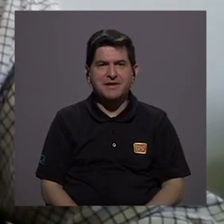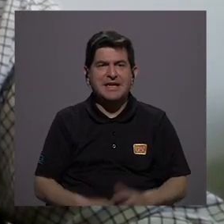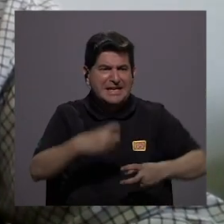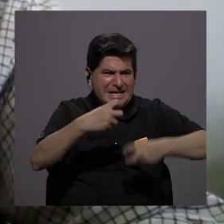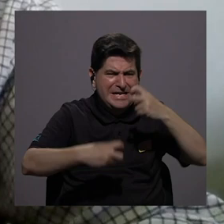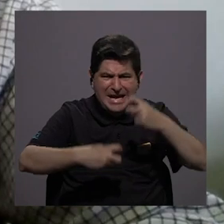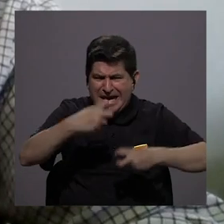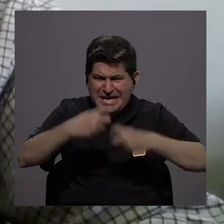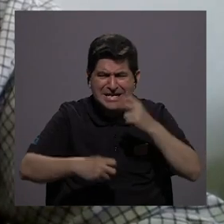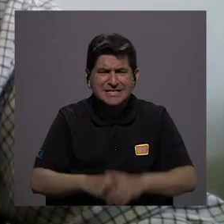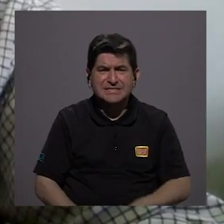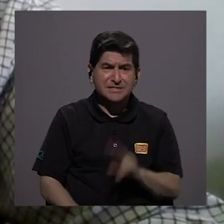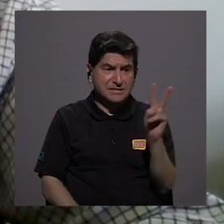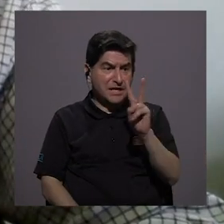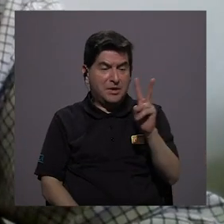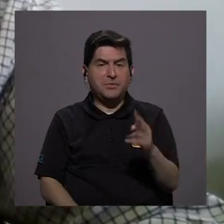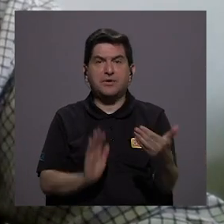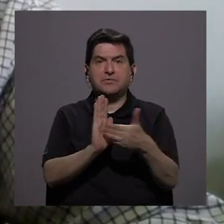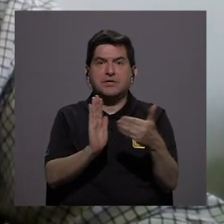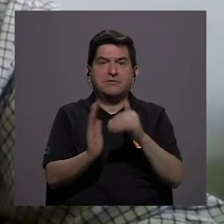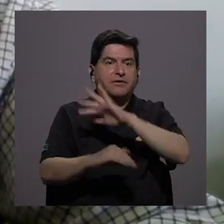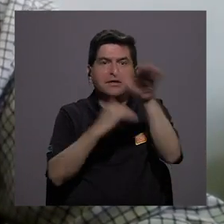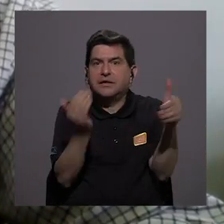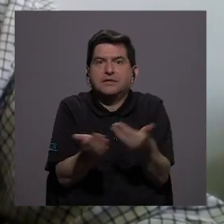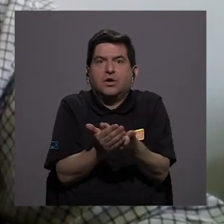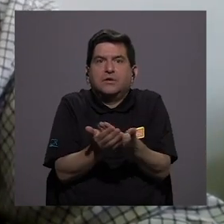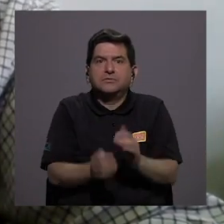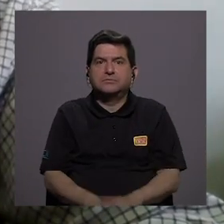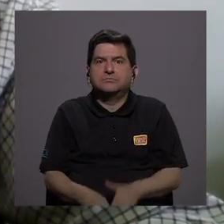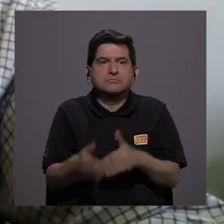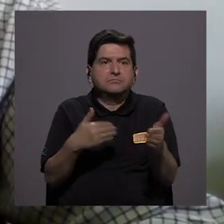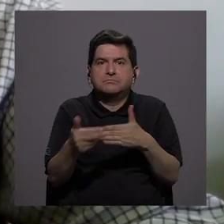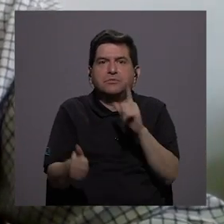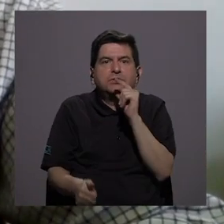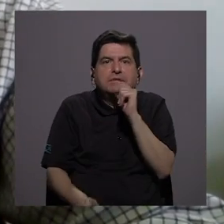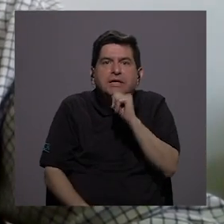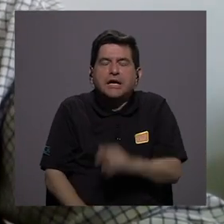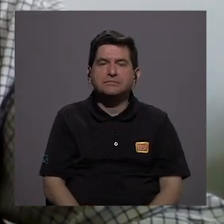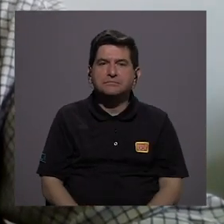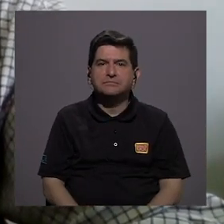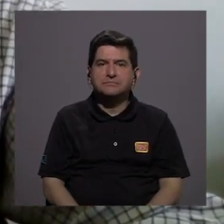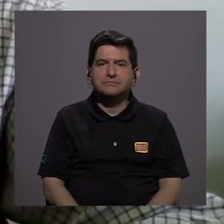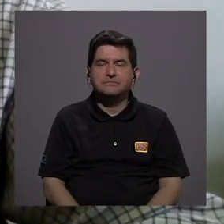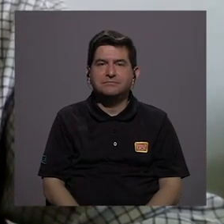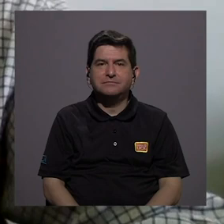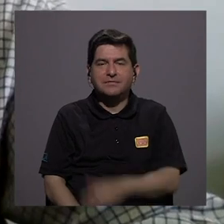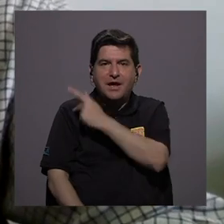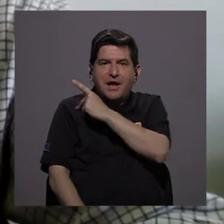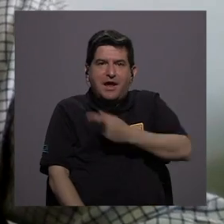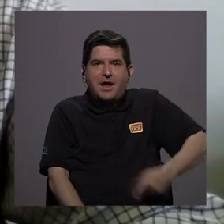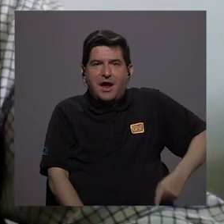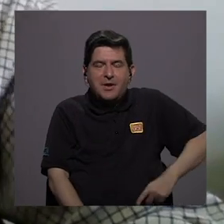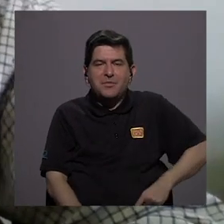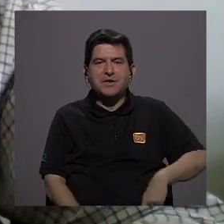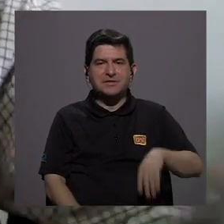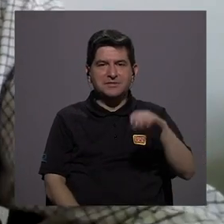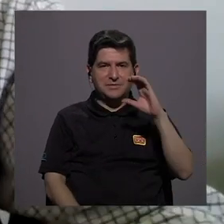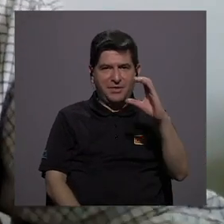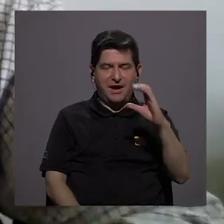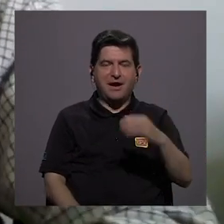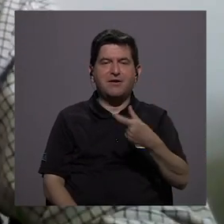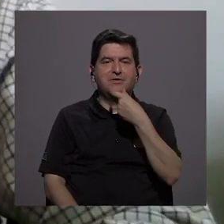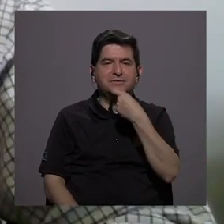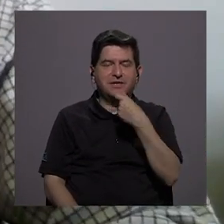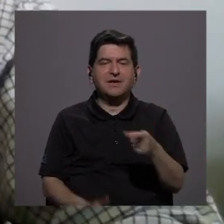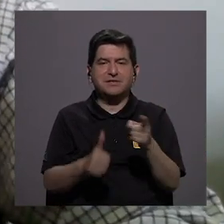la crisis del virus ataca a cualquiera, ¿no? Así es. Bueno, el príncipe Carlos de Inglaterra estaba ahí metido, y el primer ministro de